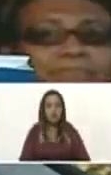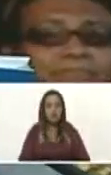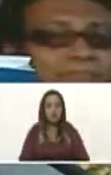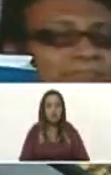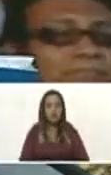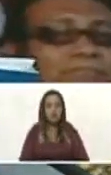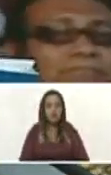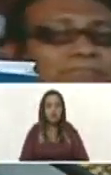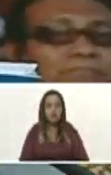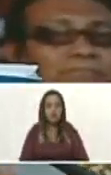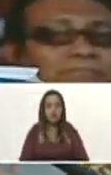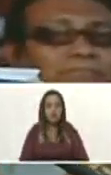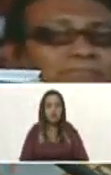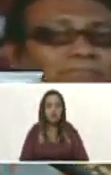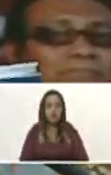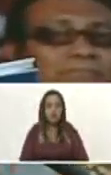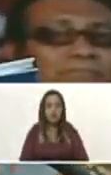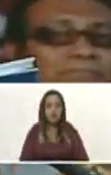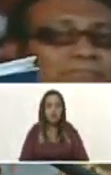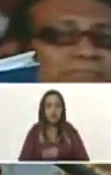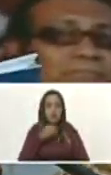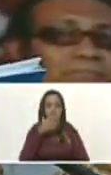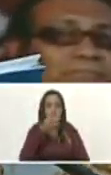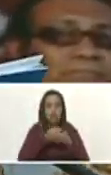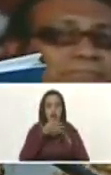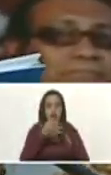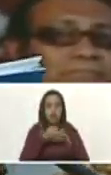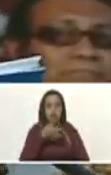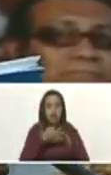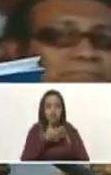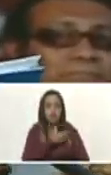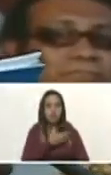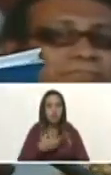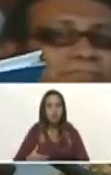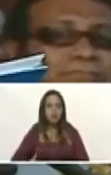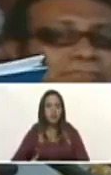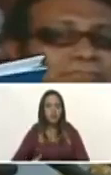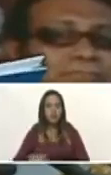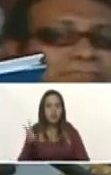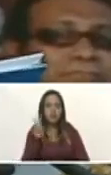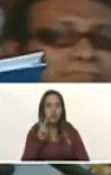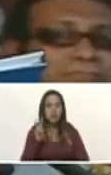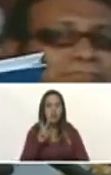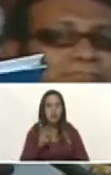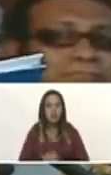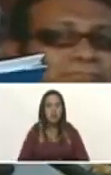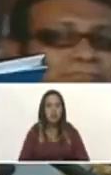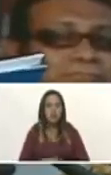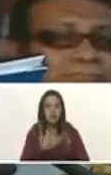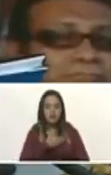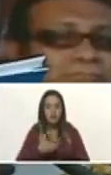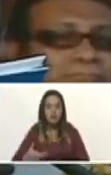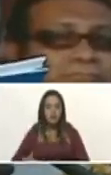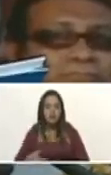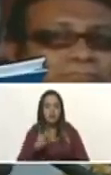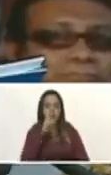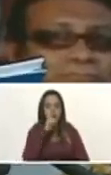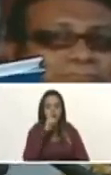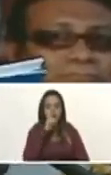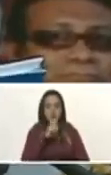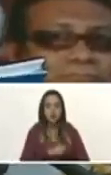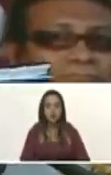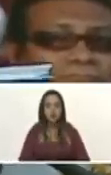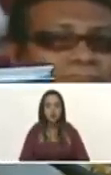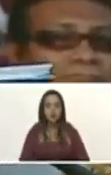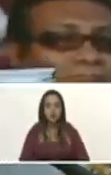Buenas tardes, señor presidente de la República Bolivariana de Venezuela, comandante Nicolás Maduro